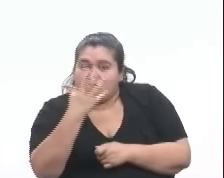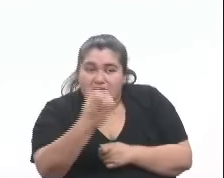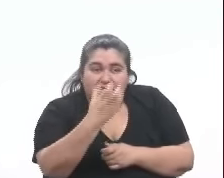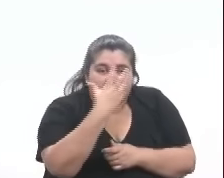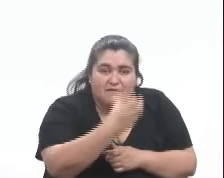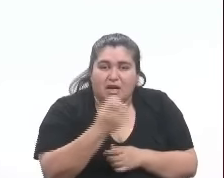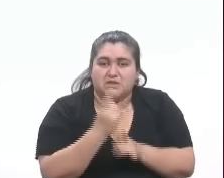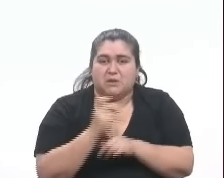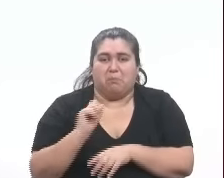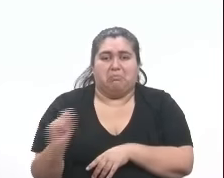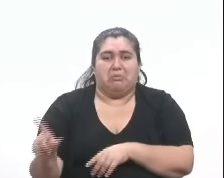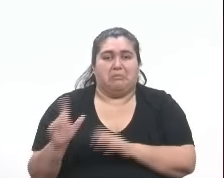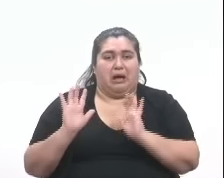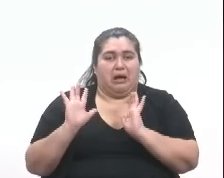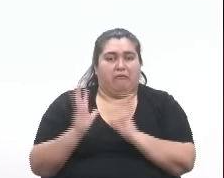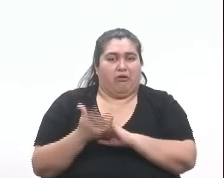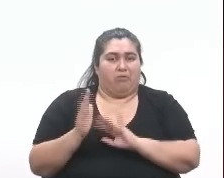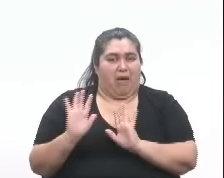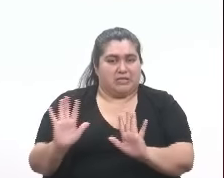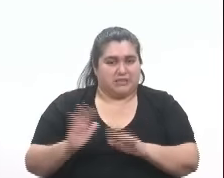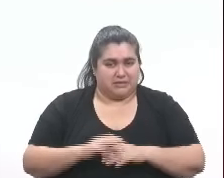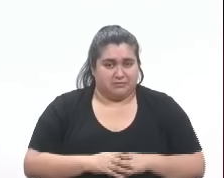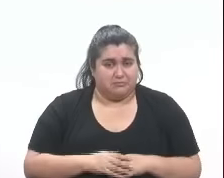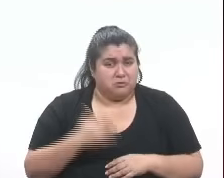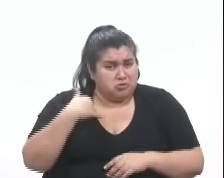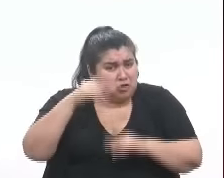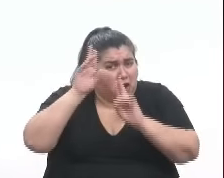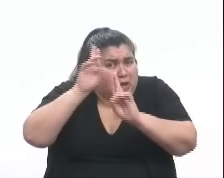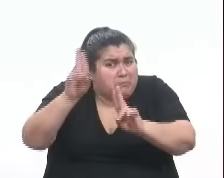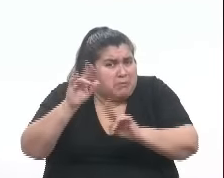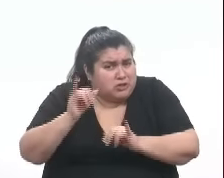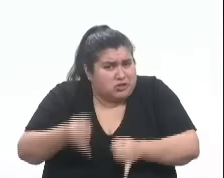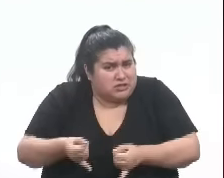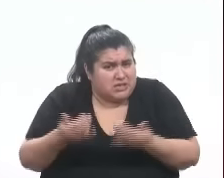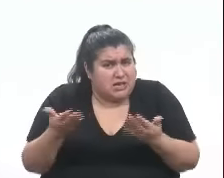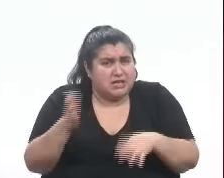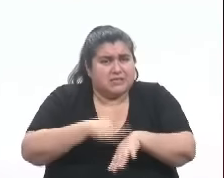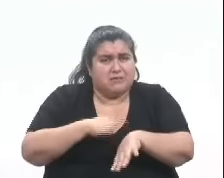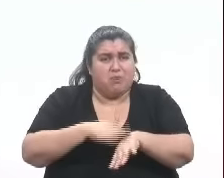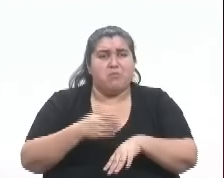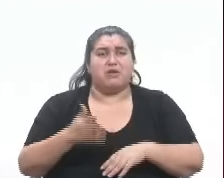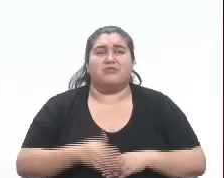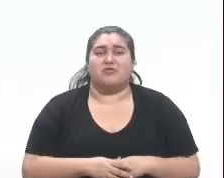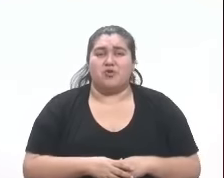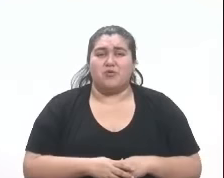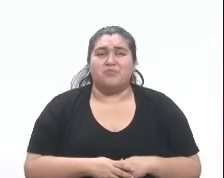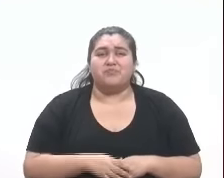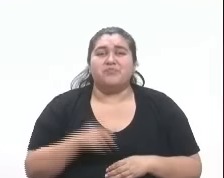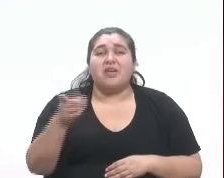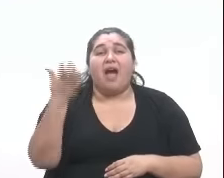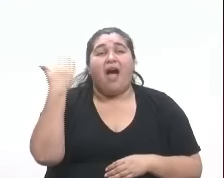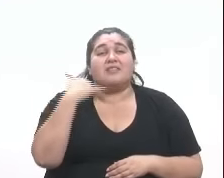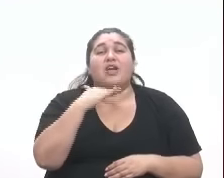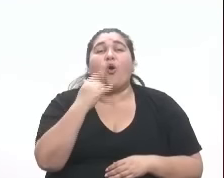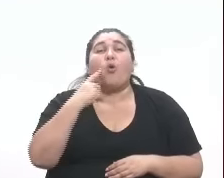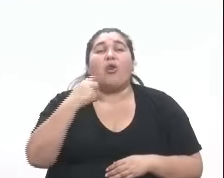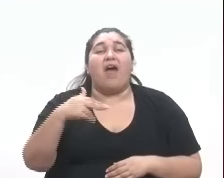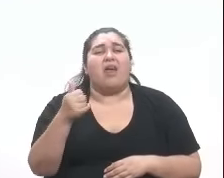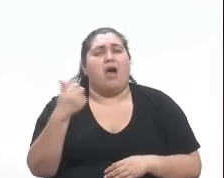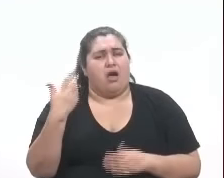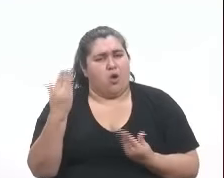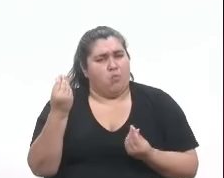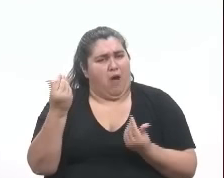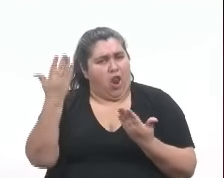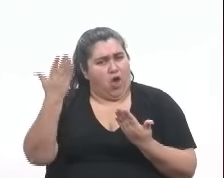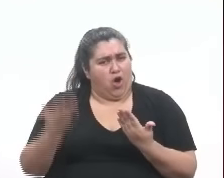esa concepción. Yo le respeto porque tiene esa concepción. Por eso esto que dijo Juliana tiene mucho valor. Yo